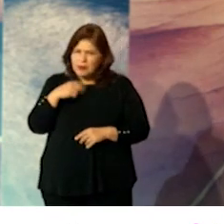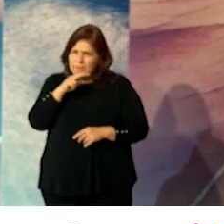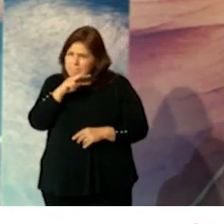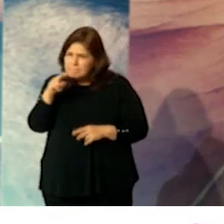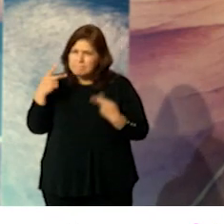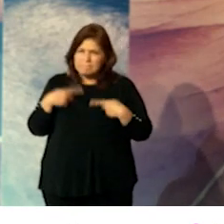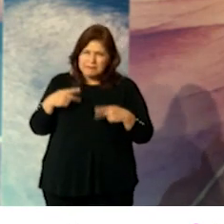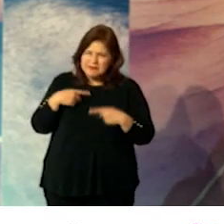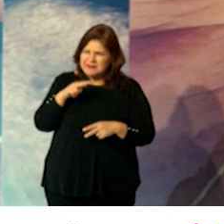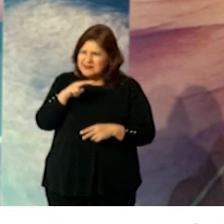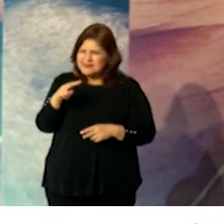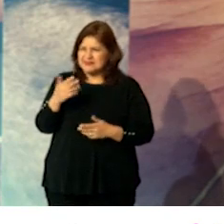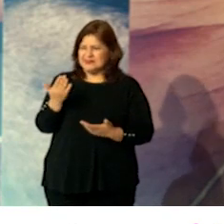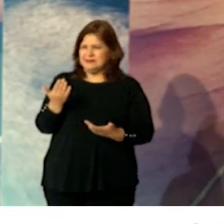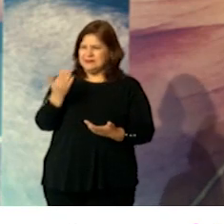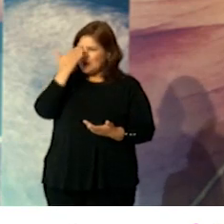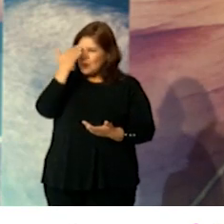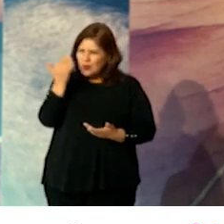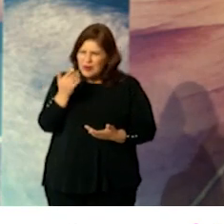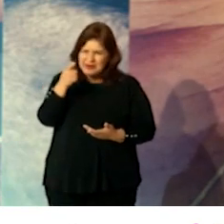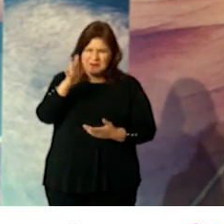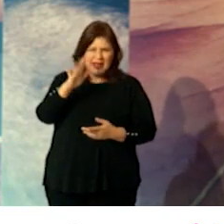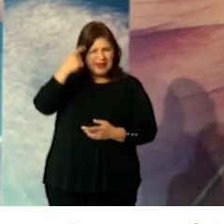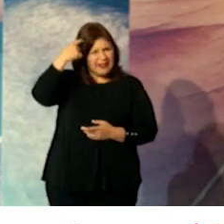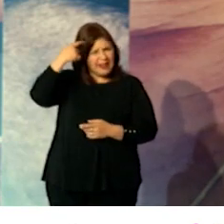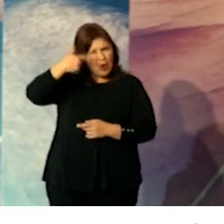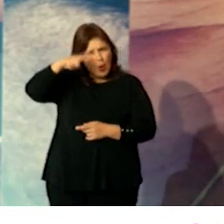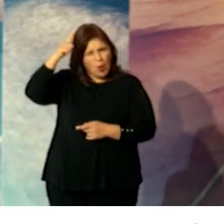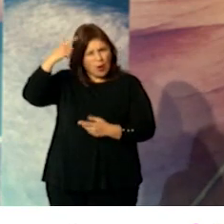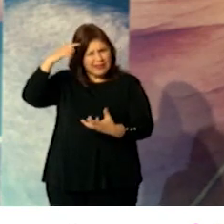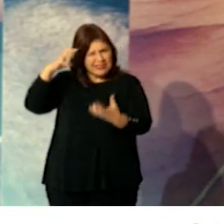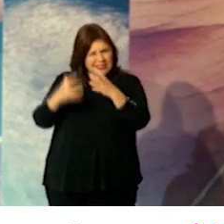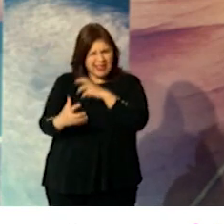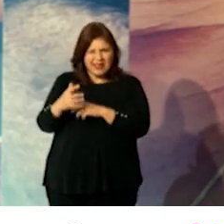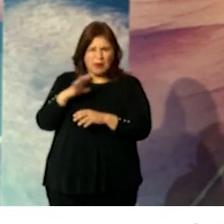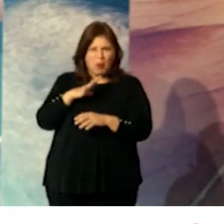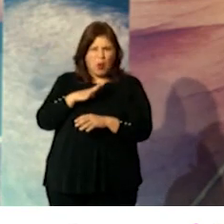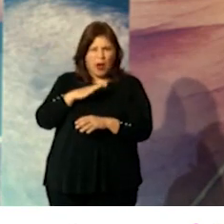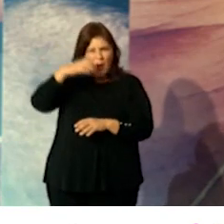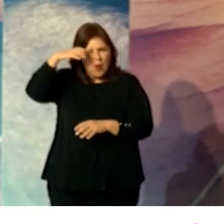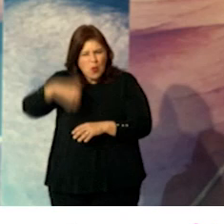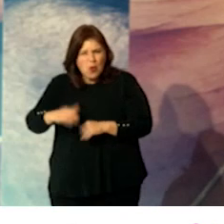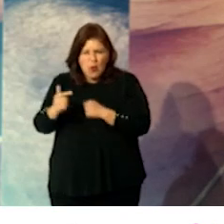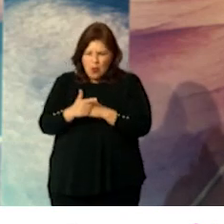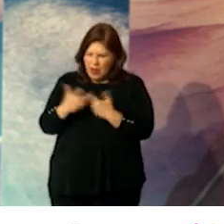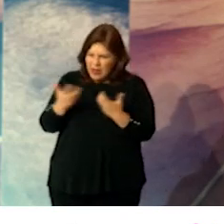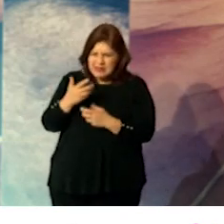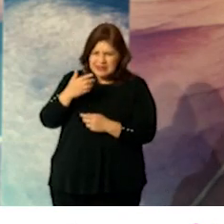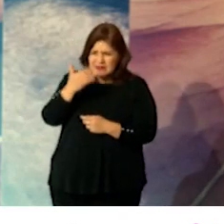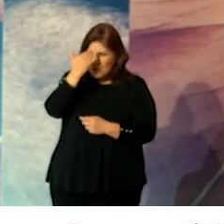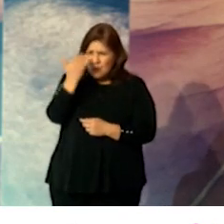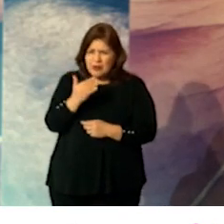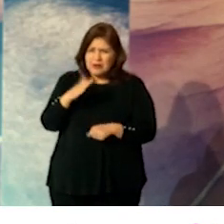que es terrible, que tú dices son psicópatas o son sociópatas, cómo se les ocurre hacer una cosa tan terrible, pero también hay una